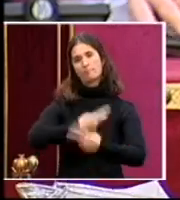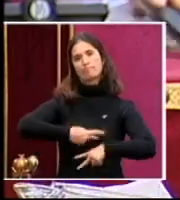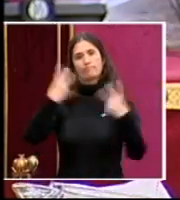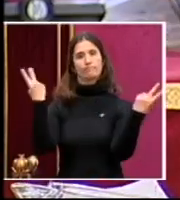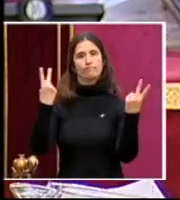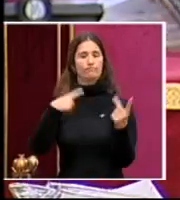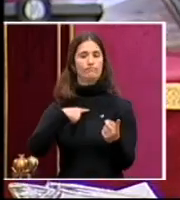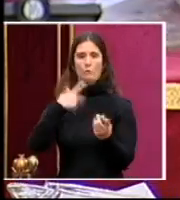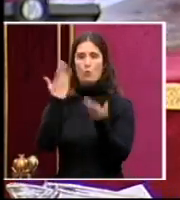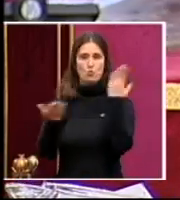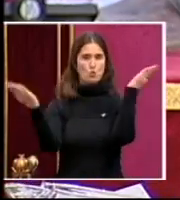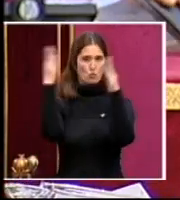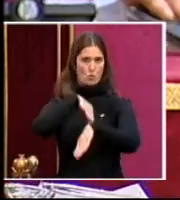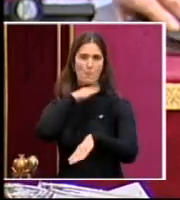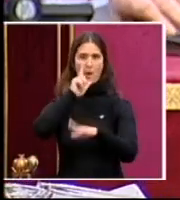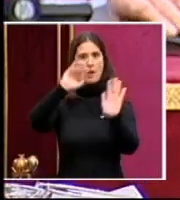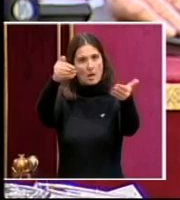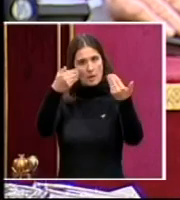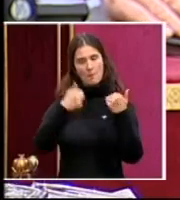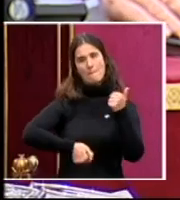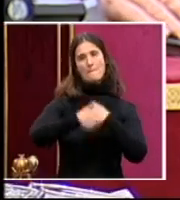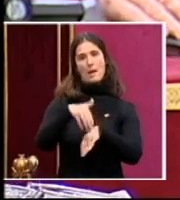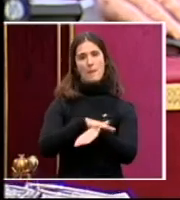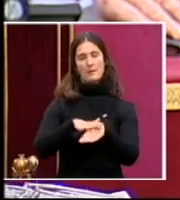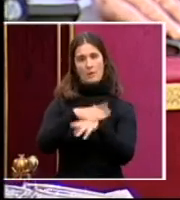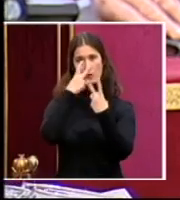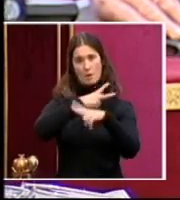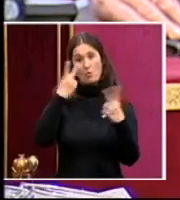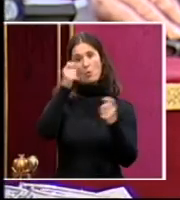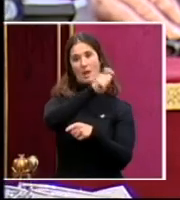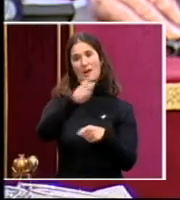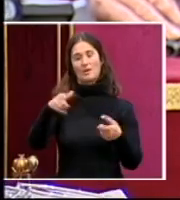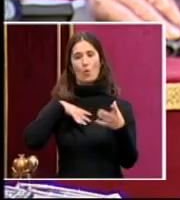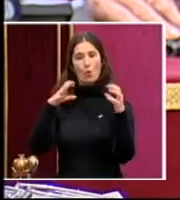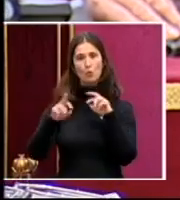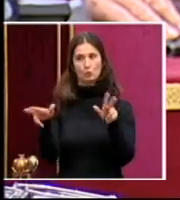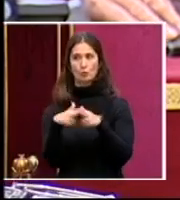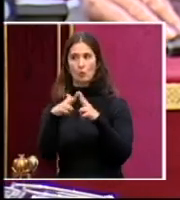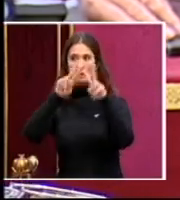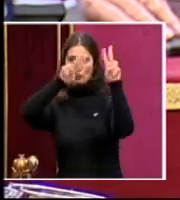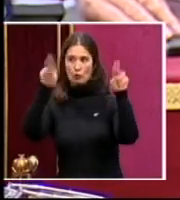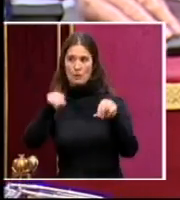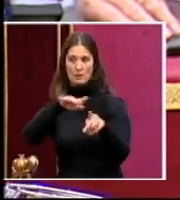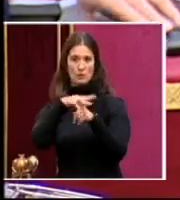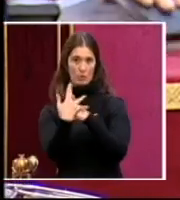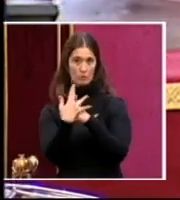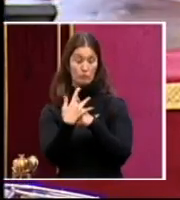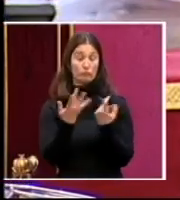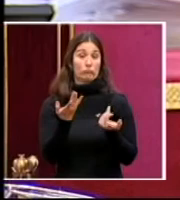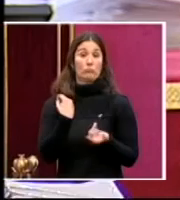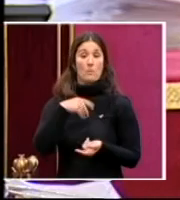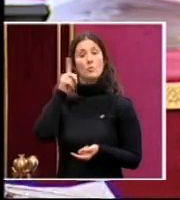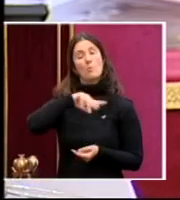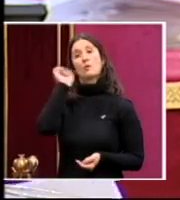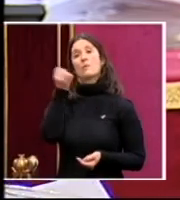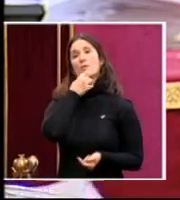injusta situación para reclamar una mayor atención de las administraciones públicas y de los agentes jurídicos y sociales sobre estas realidades, así como